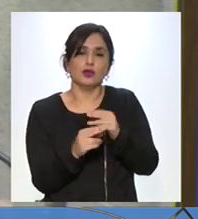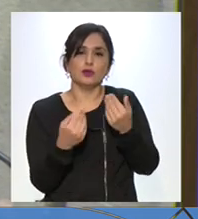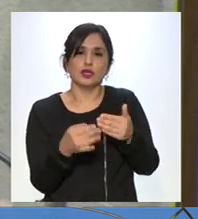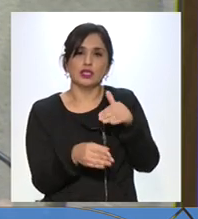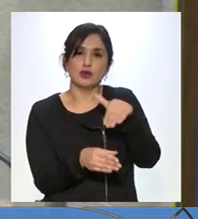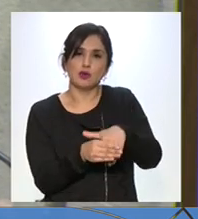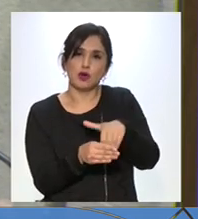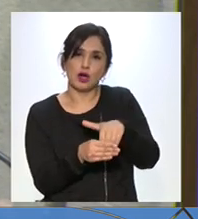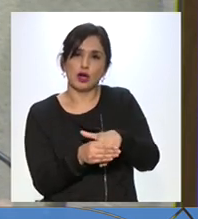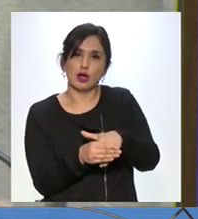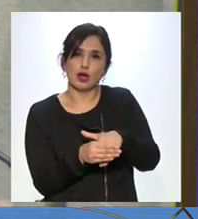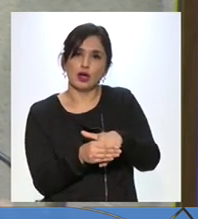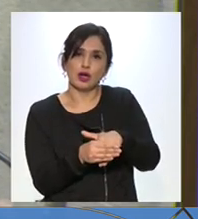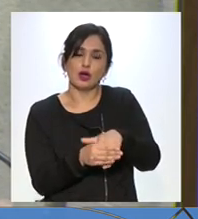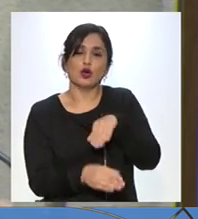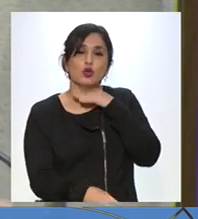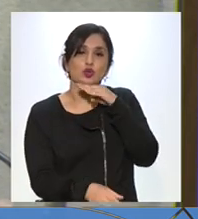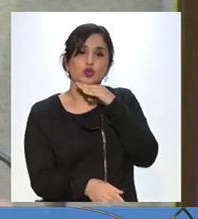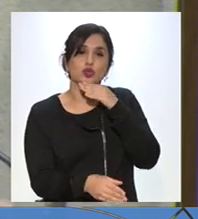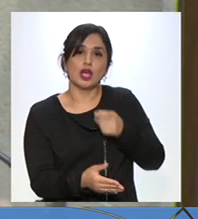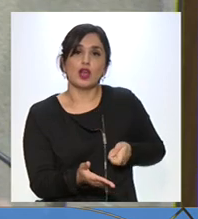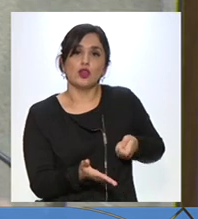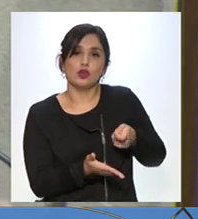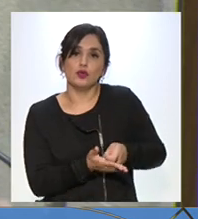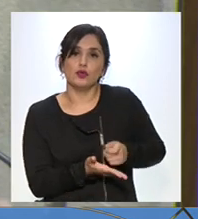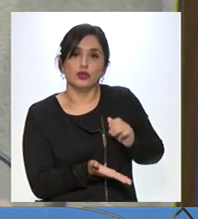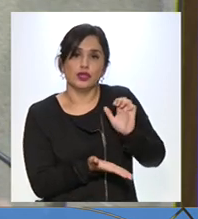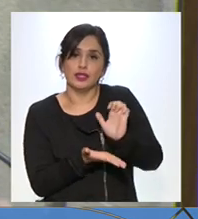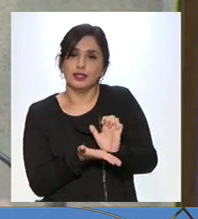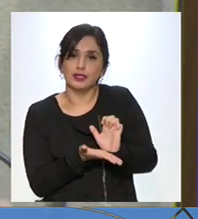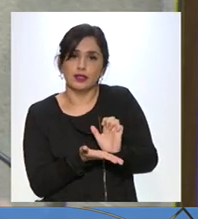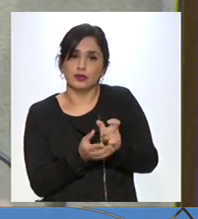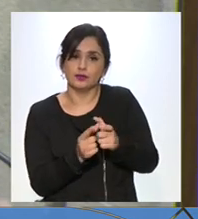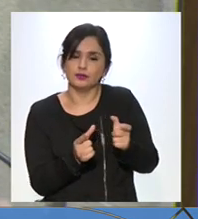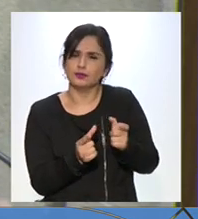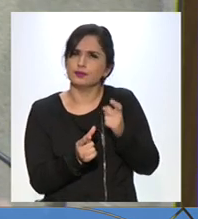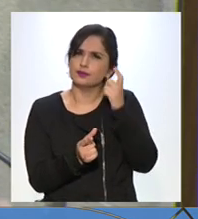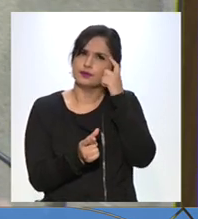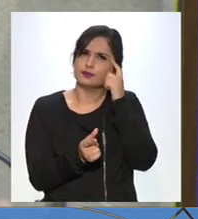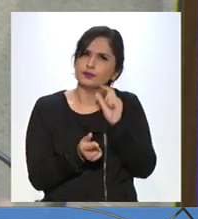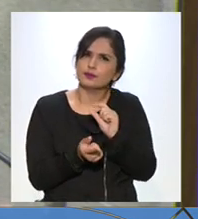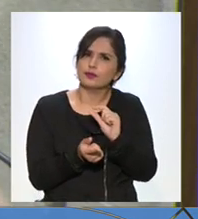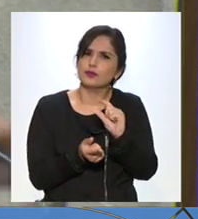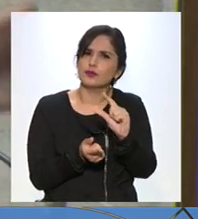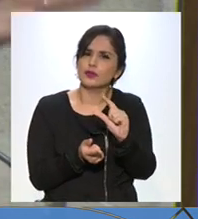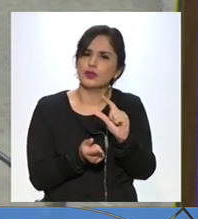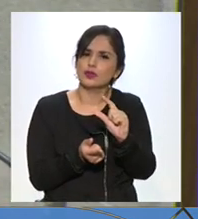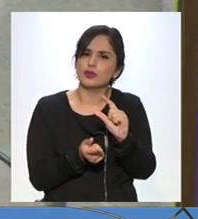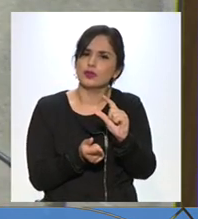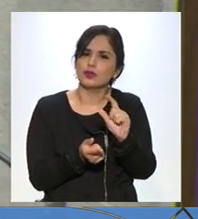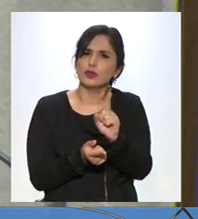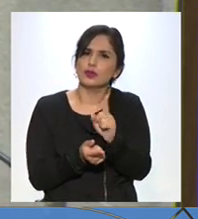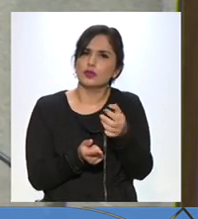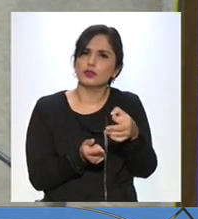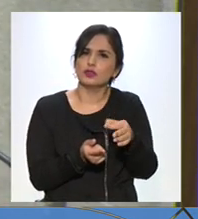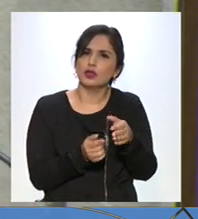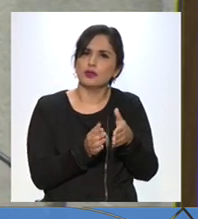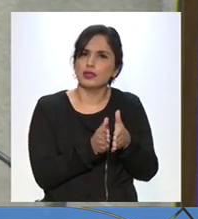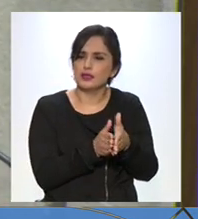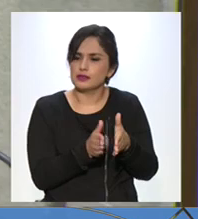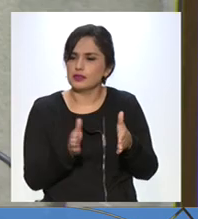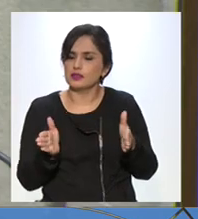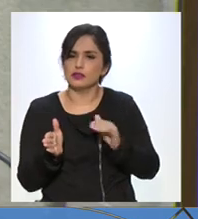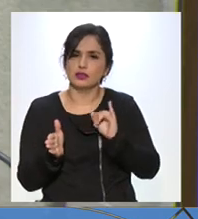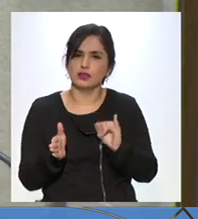los recursos de los bonos soberanos si uno proyecta efectivamente sacar adelante no solamente la extensión del IFE